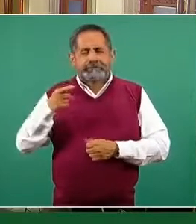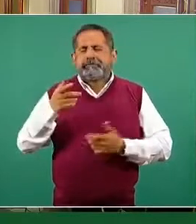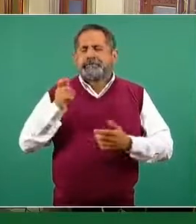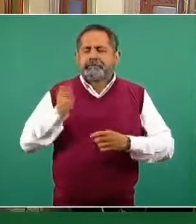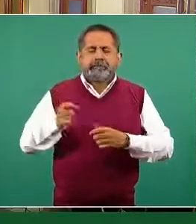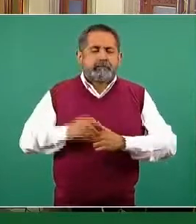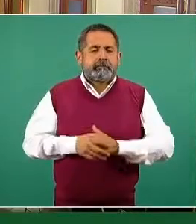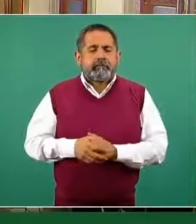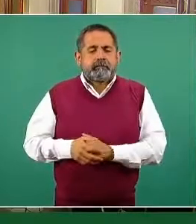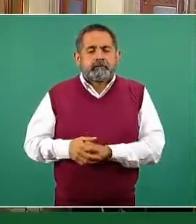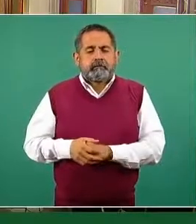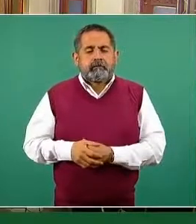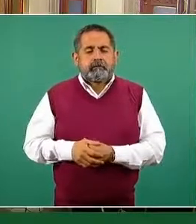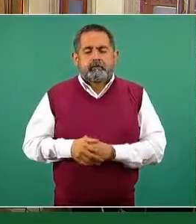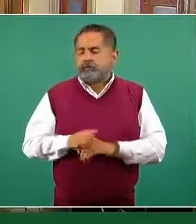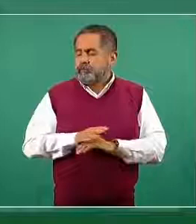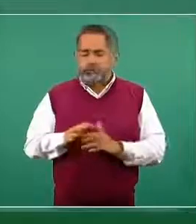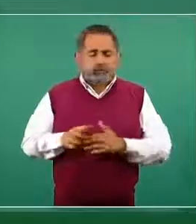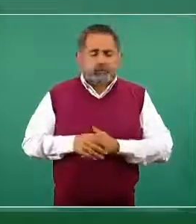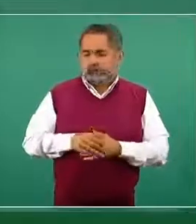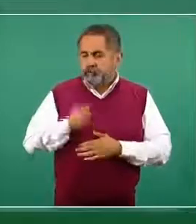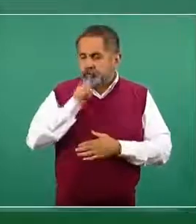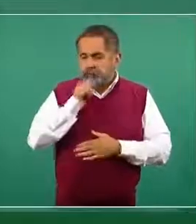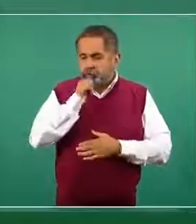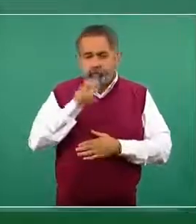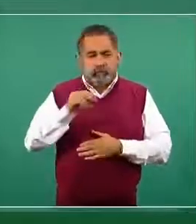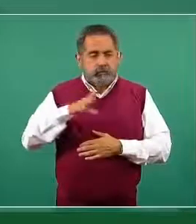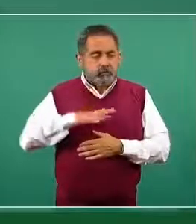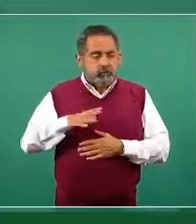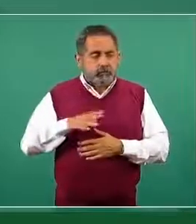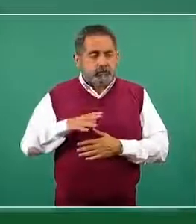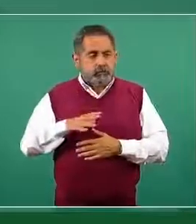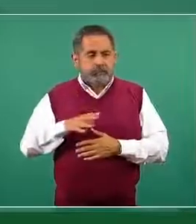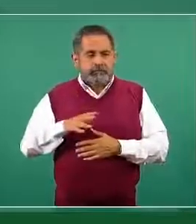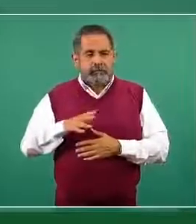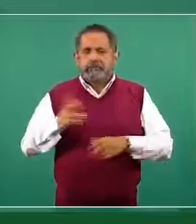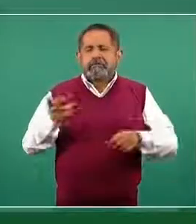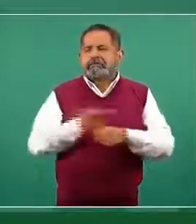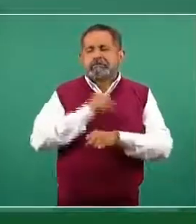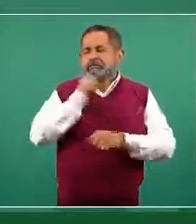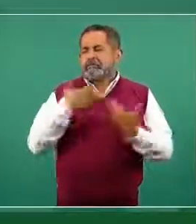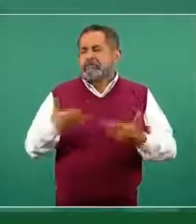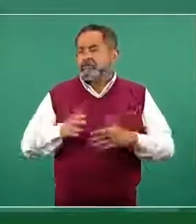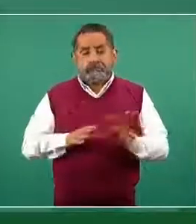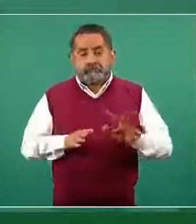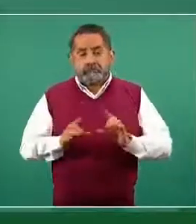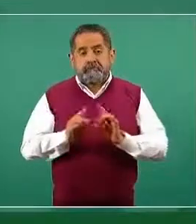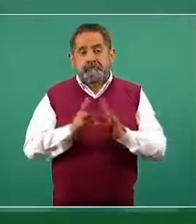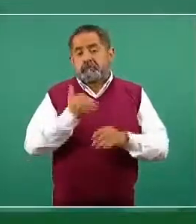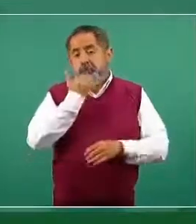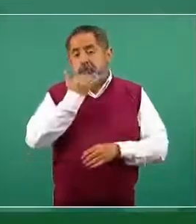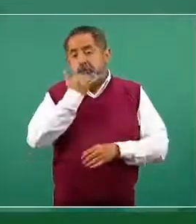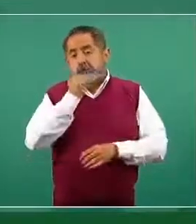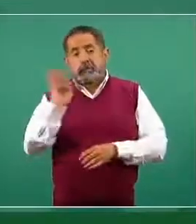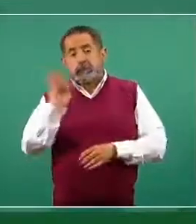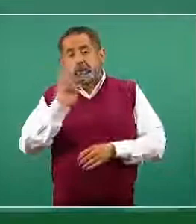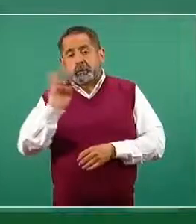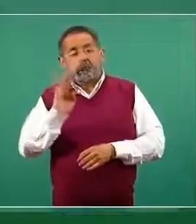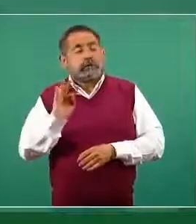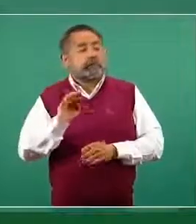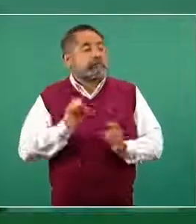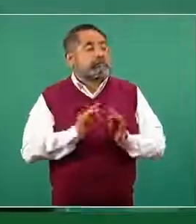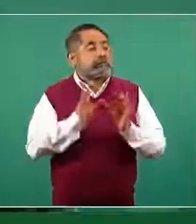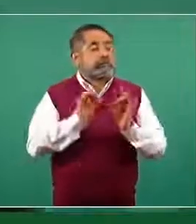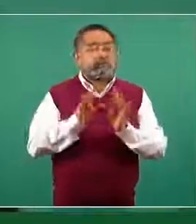pregunta, no tenemos descartada una tercera ola. Siempre existe una posibilidad mientras el virus exista, mientras